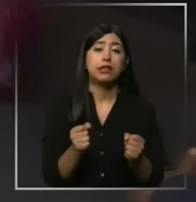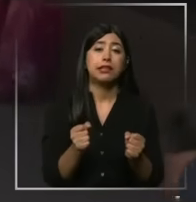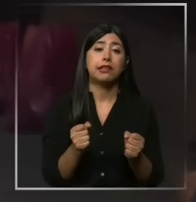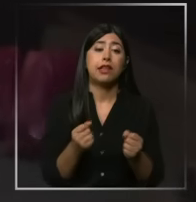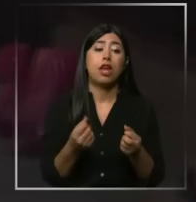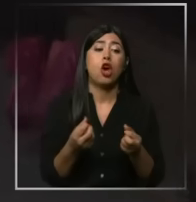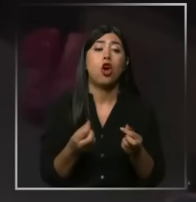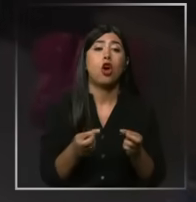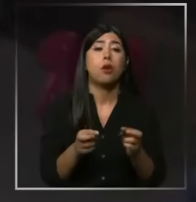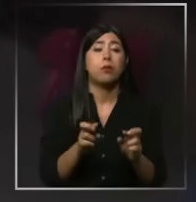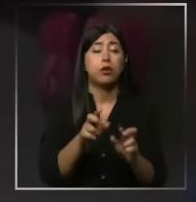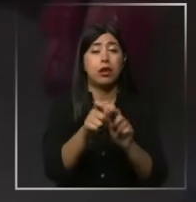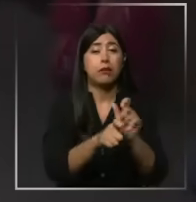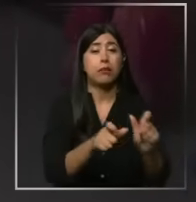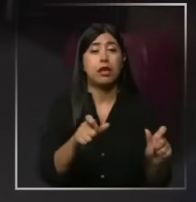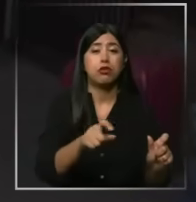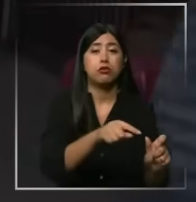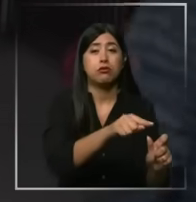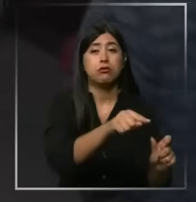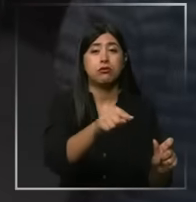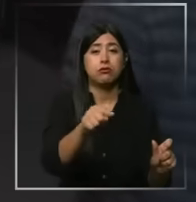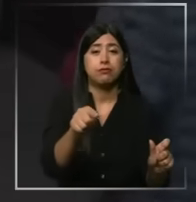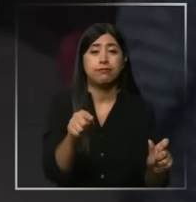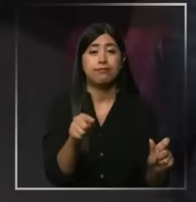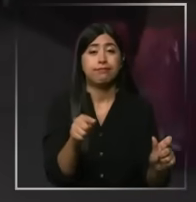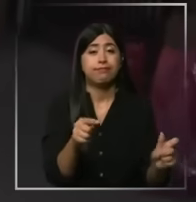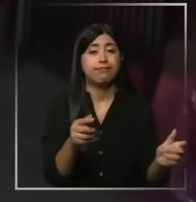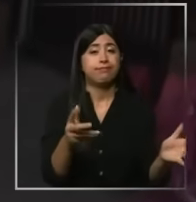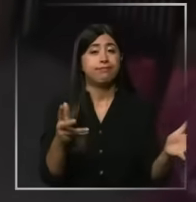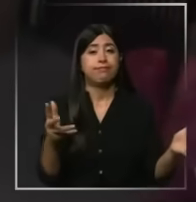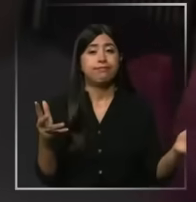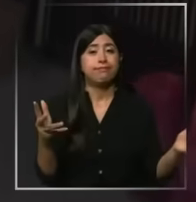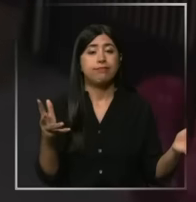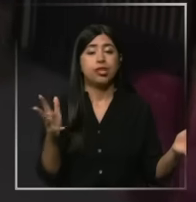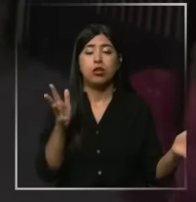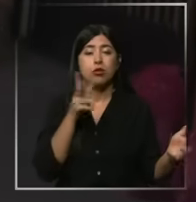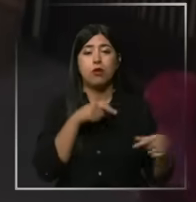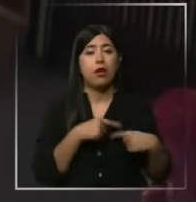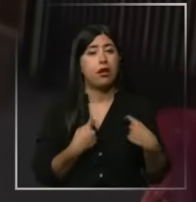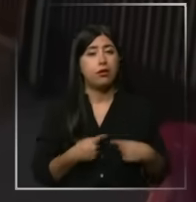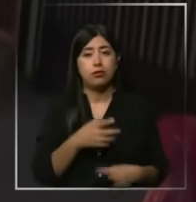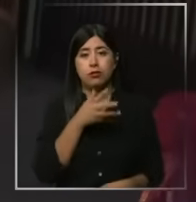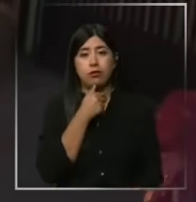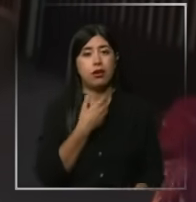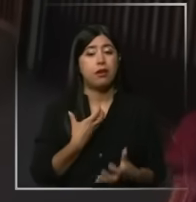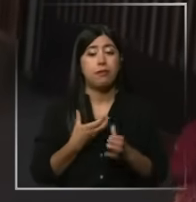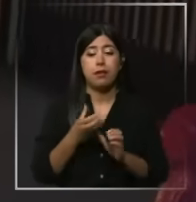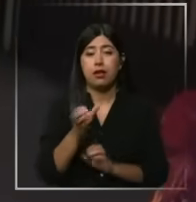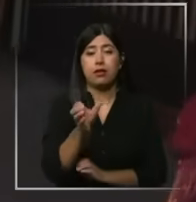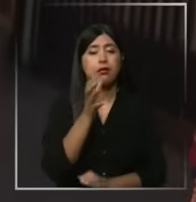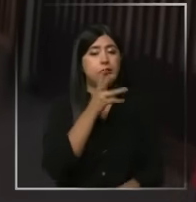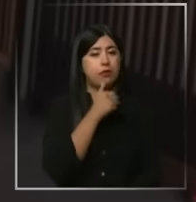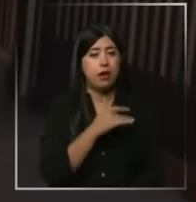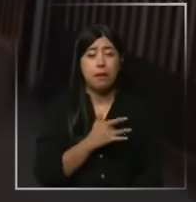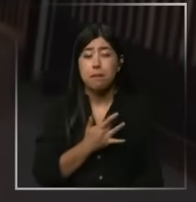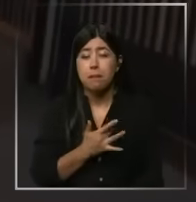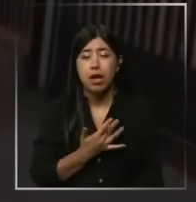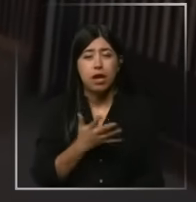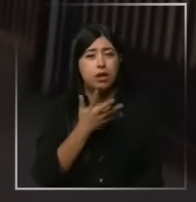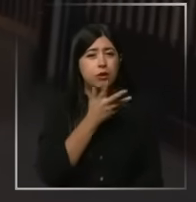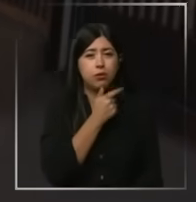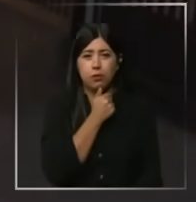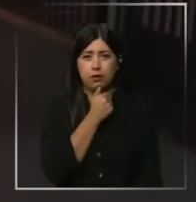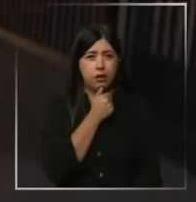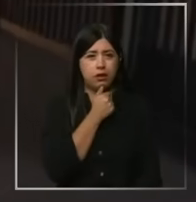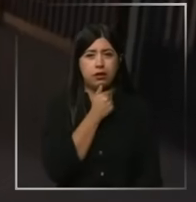para sujetos, la verdad que totalmente desalmados. No tienen ninguna compasión además con quienes han perdido